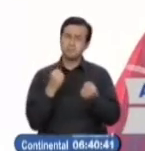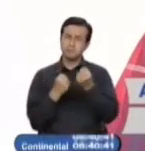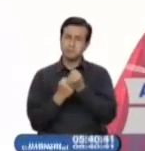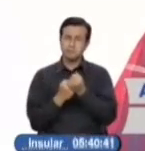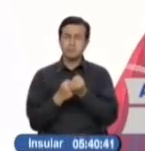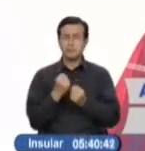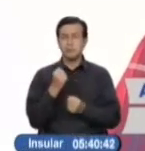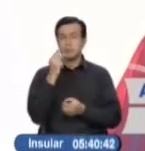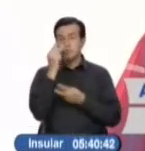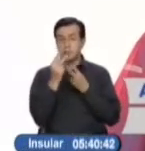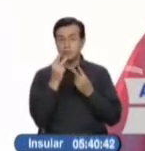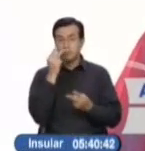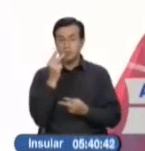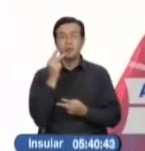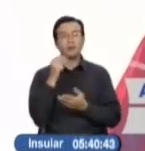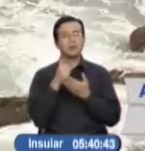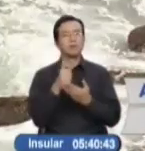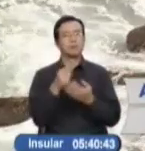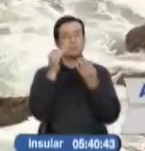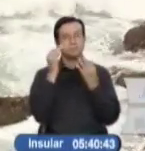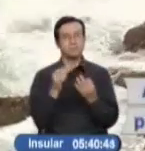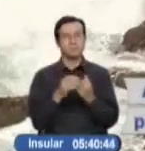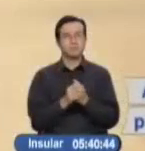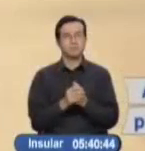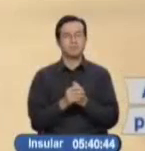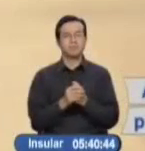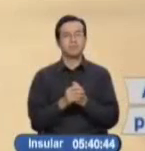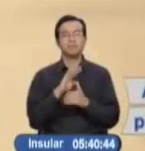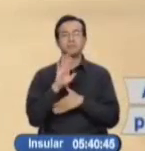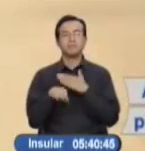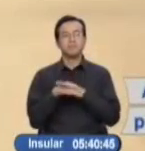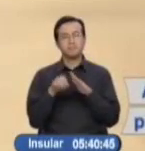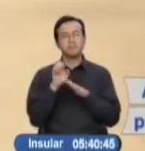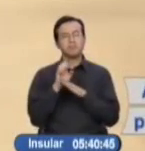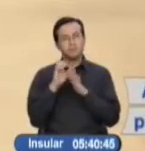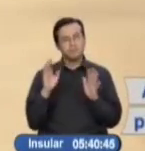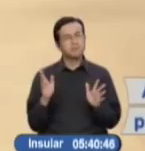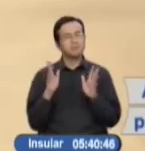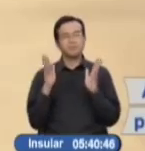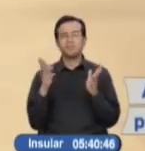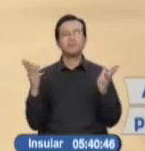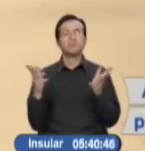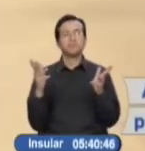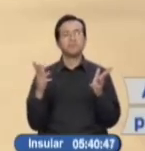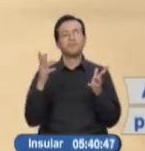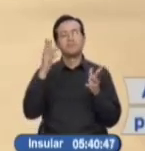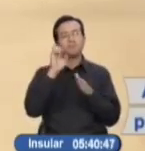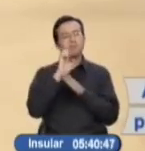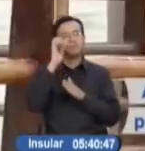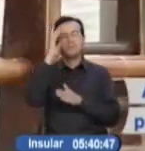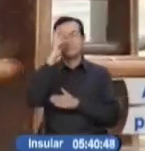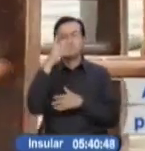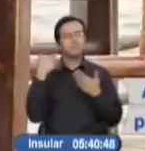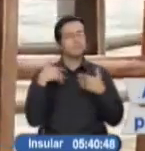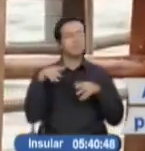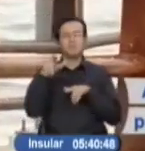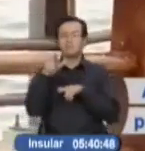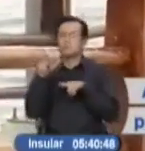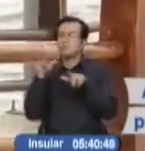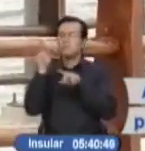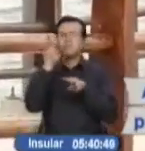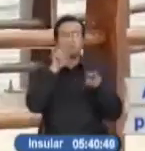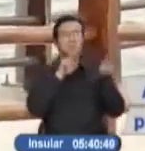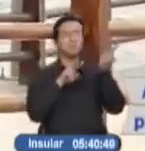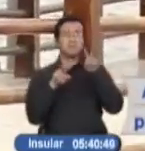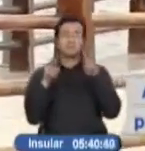solamente visitando podemos ayudar. Por eso los ecuatorianos siguen insistiendo en que Ecuador es hermoso, por donde se lo mire, y que a